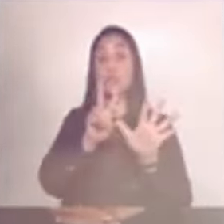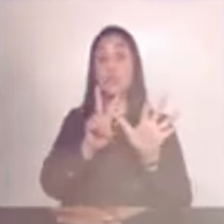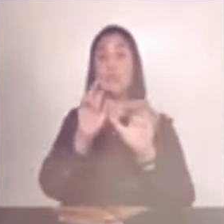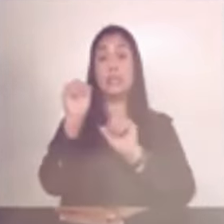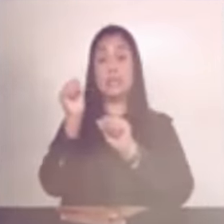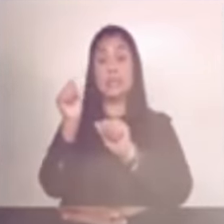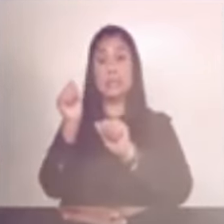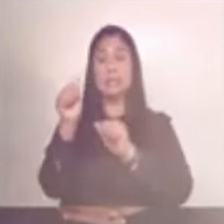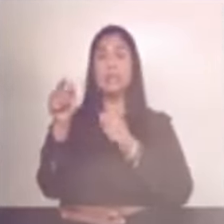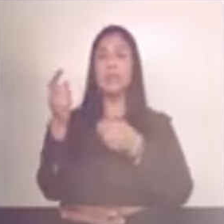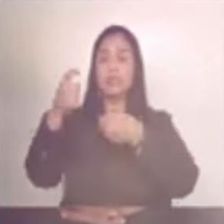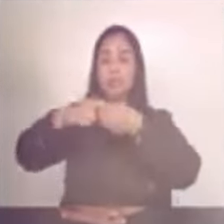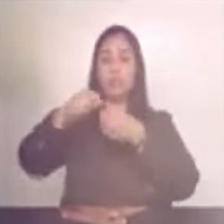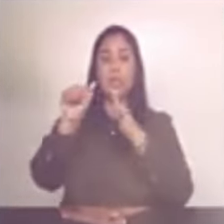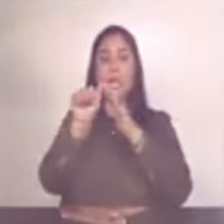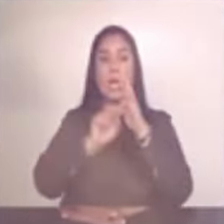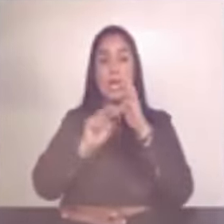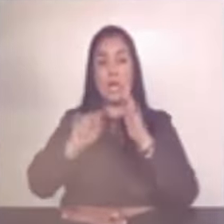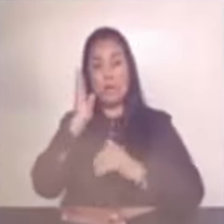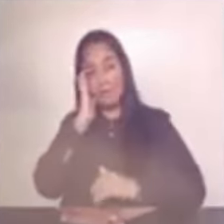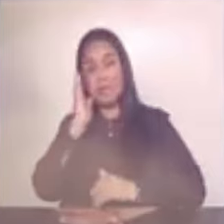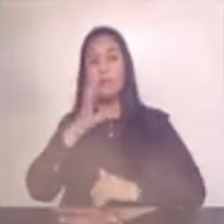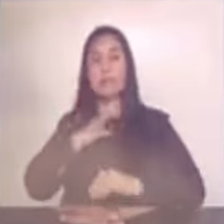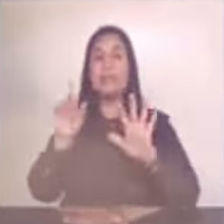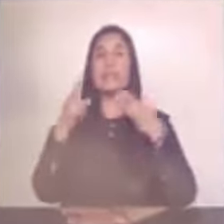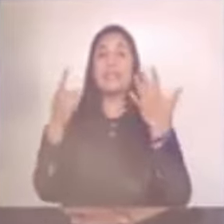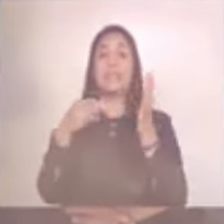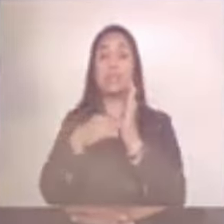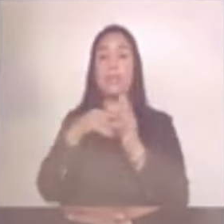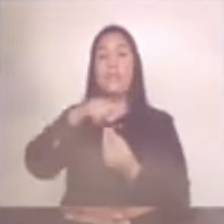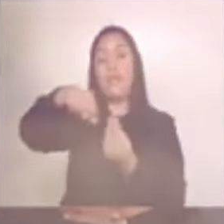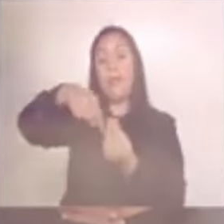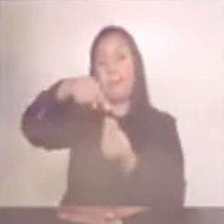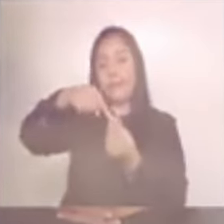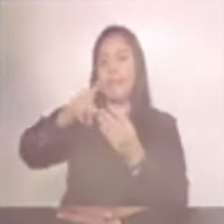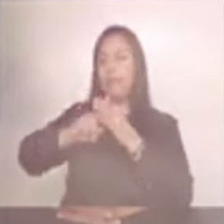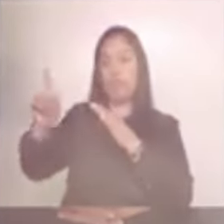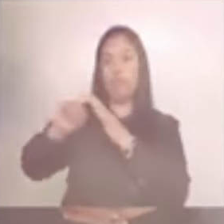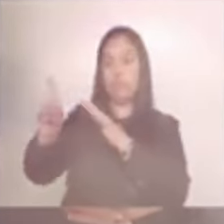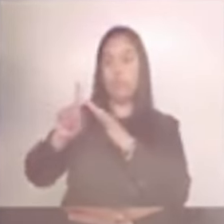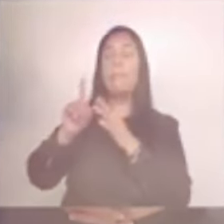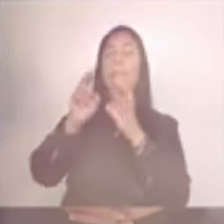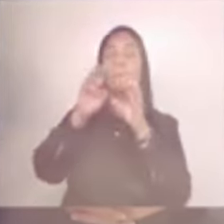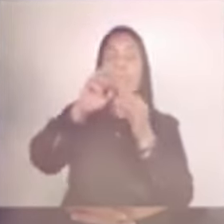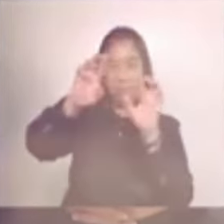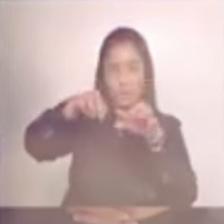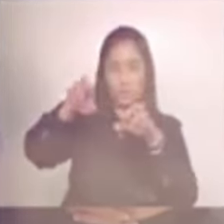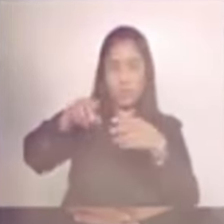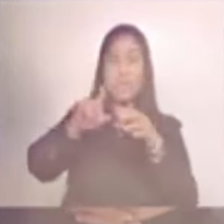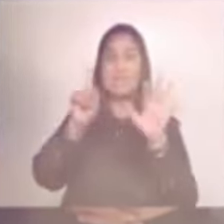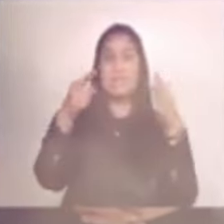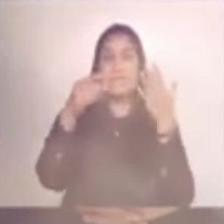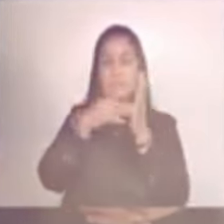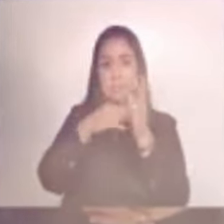han hecho uso de albergues, a pesar de que hay 16.800 familias evacuadas, personas evacuadas, que se han